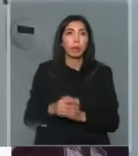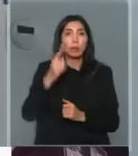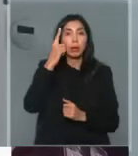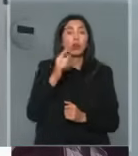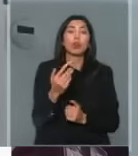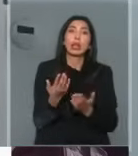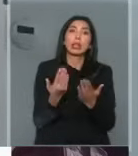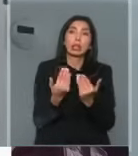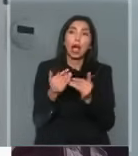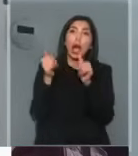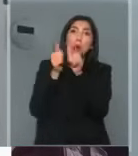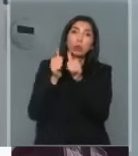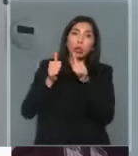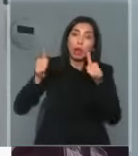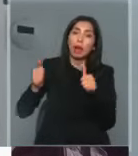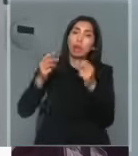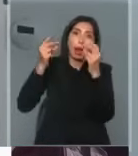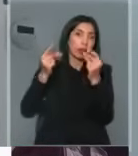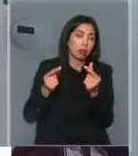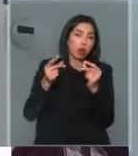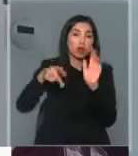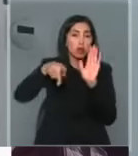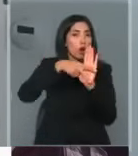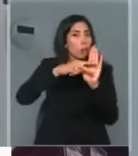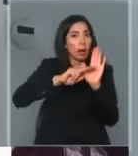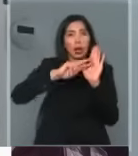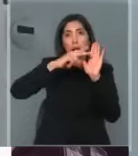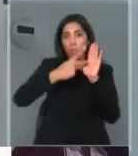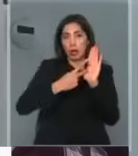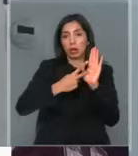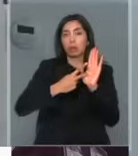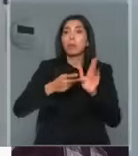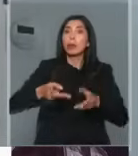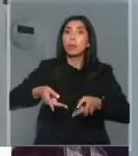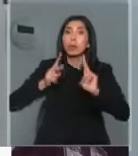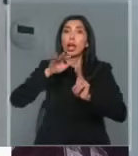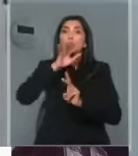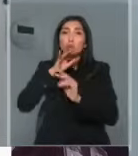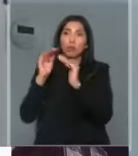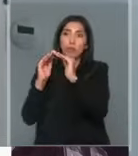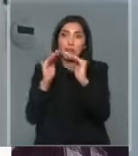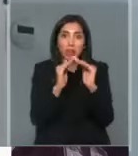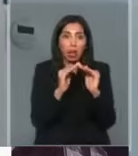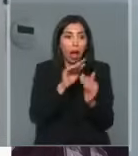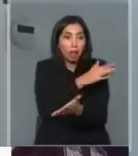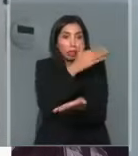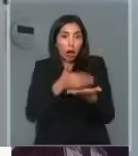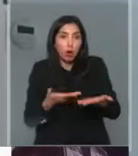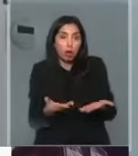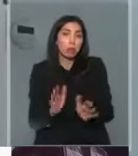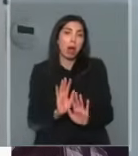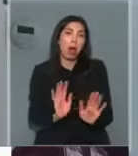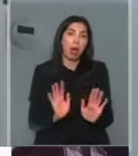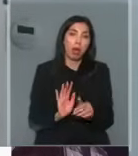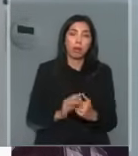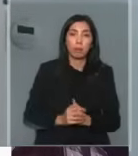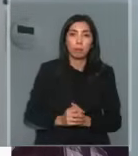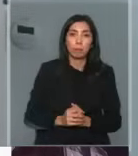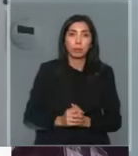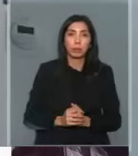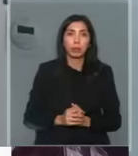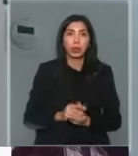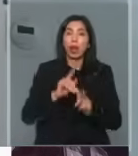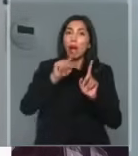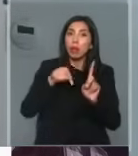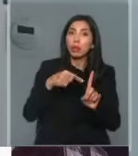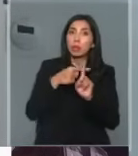de la autoridad cambiando la normativa que permita el uso de viviendas, y eso hasta ahora no ha ocurrido. Además, se puede